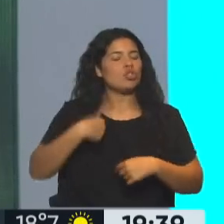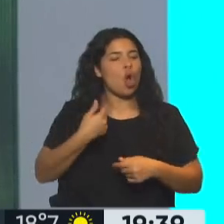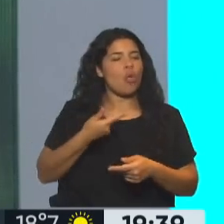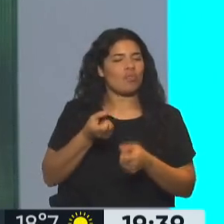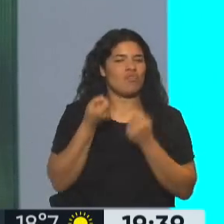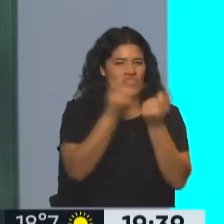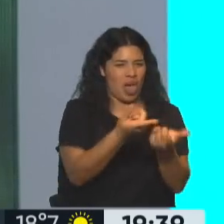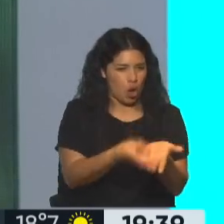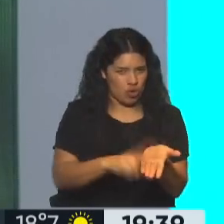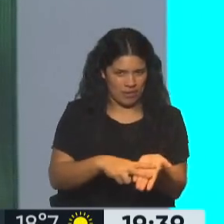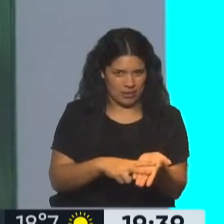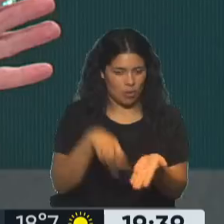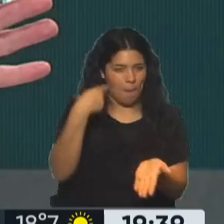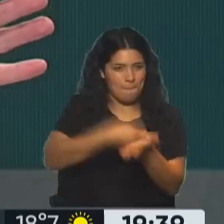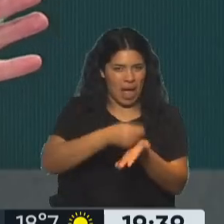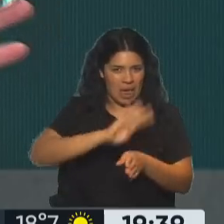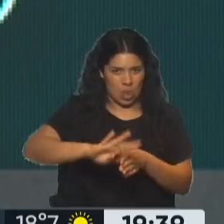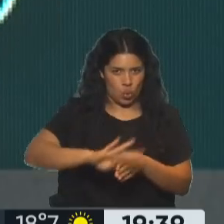planteando en ese fideicomiso.